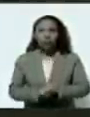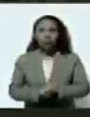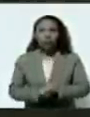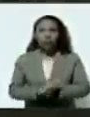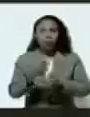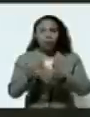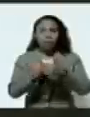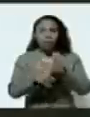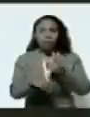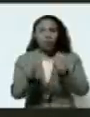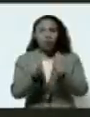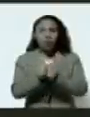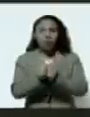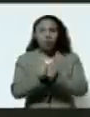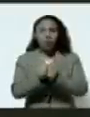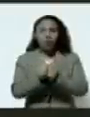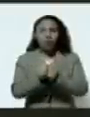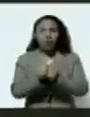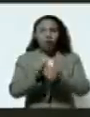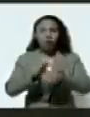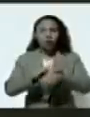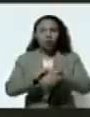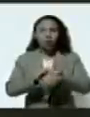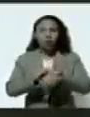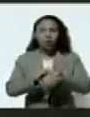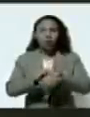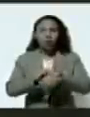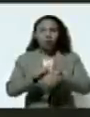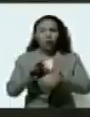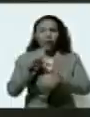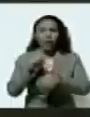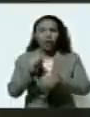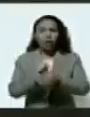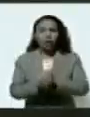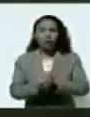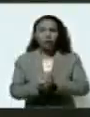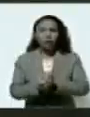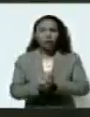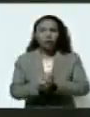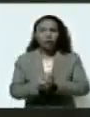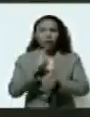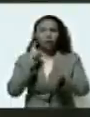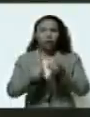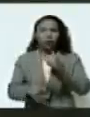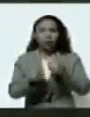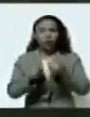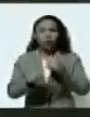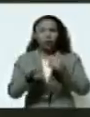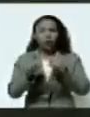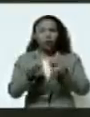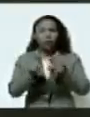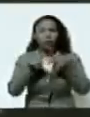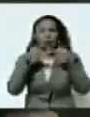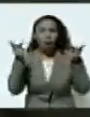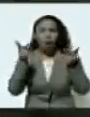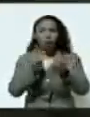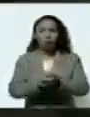Vamos con el doctor Eligio Rojas, el Sherlock de Últimas Noticias.